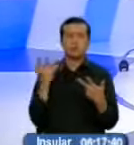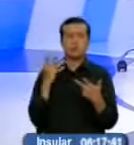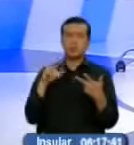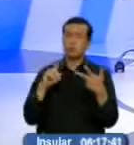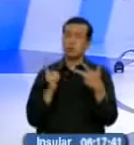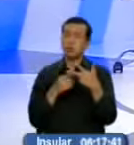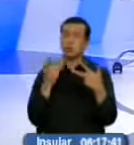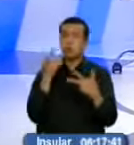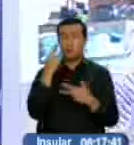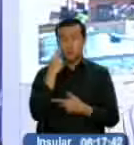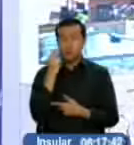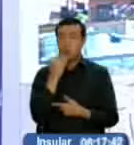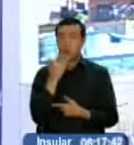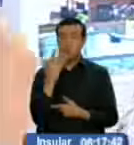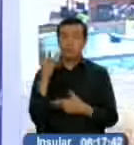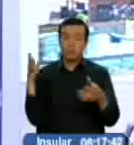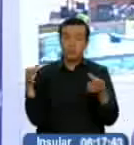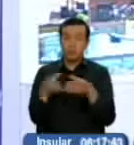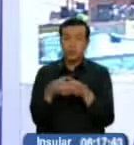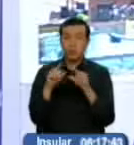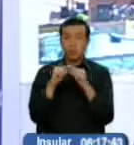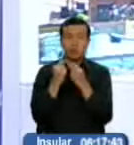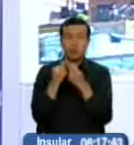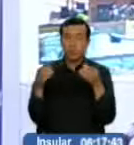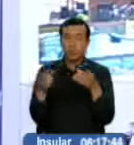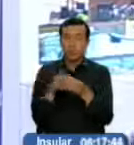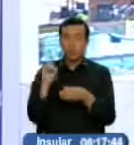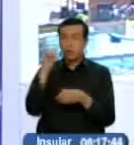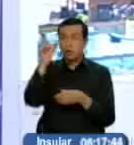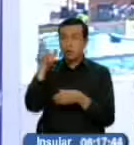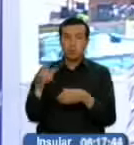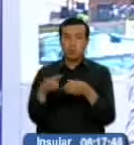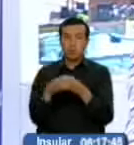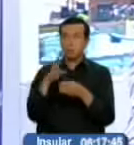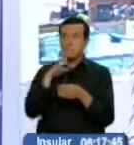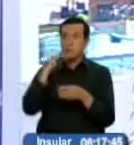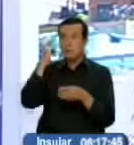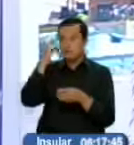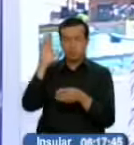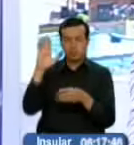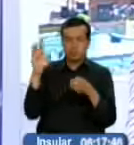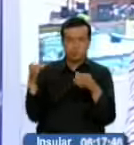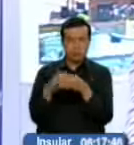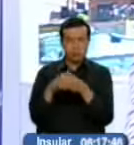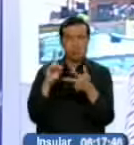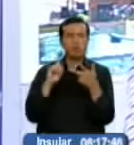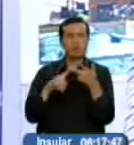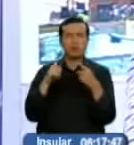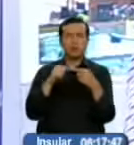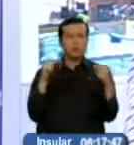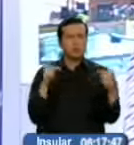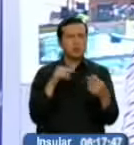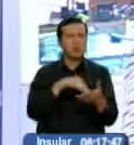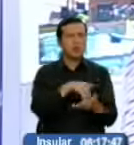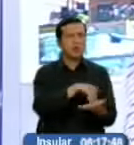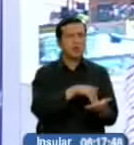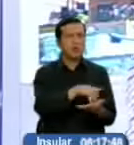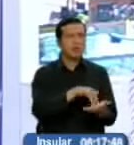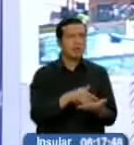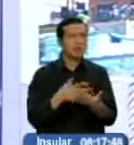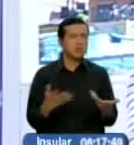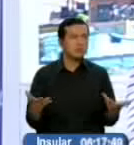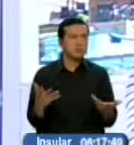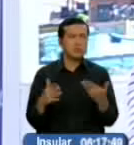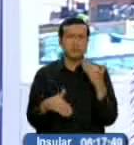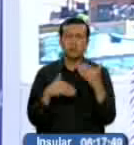Tercero, concentración del poder en manos de una sola persona, del presidente de la República. Y además de eso, una oposición debilitada. Y tenemos